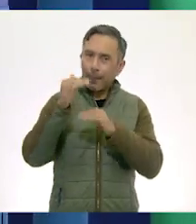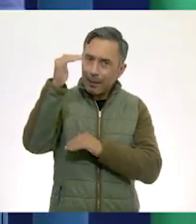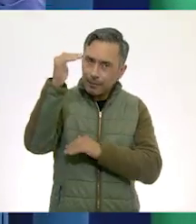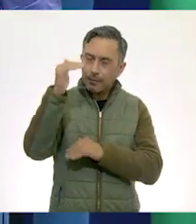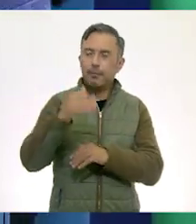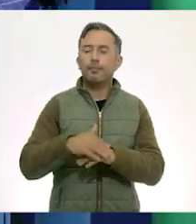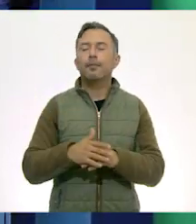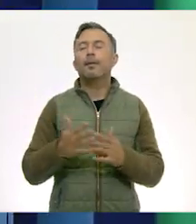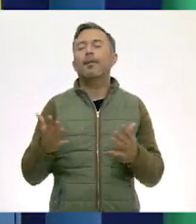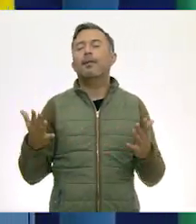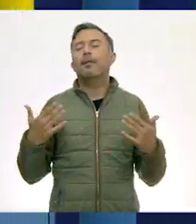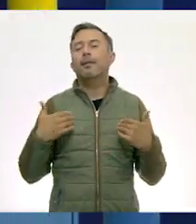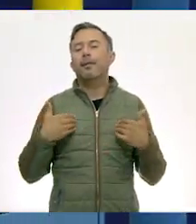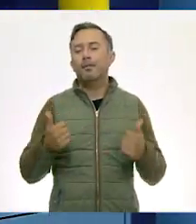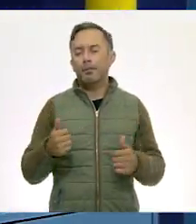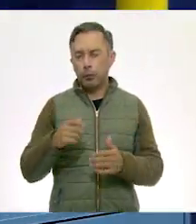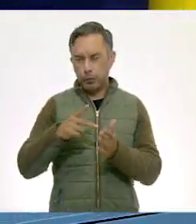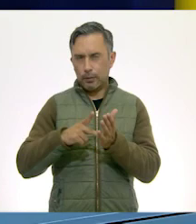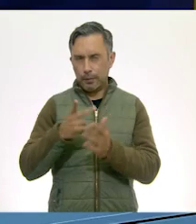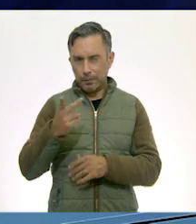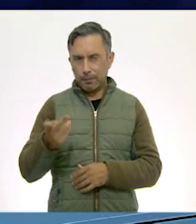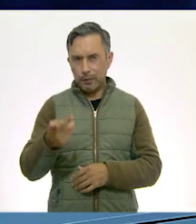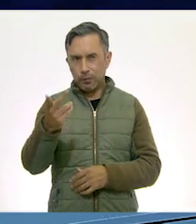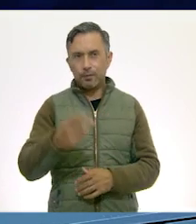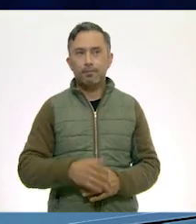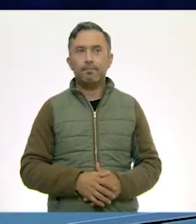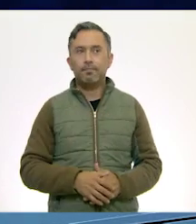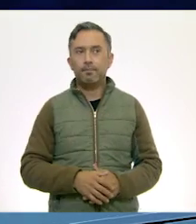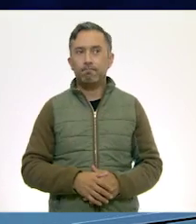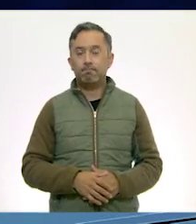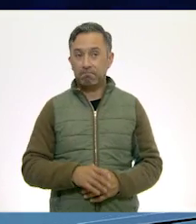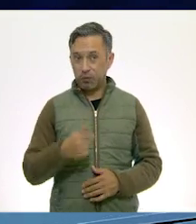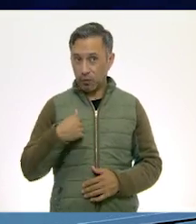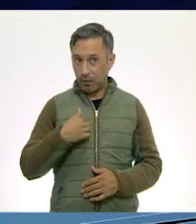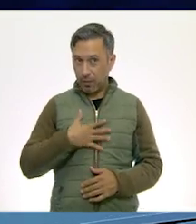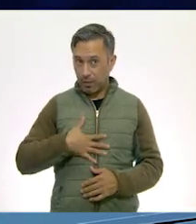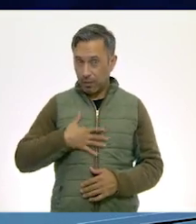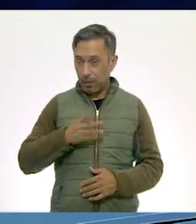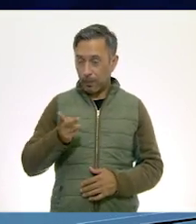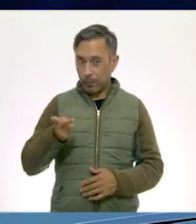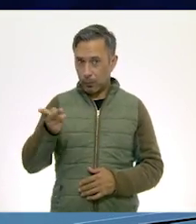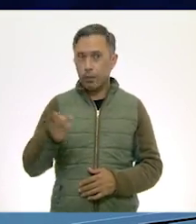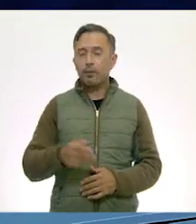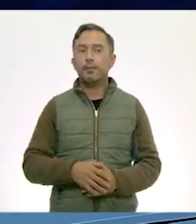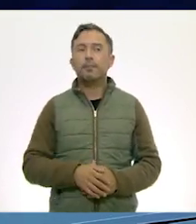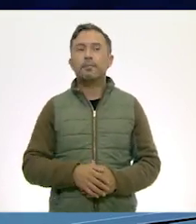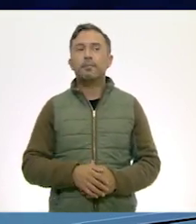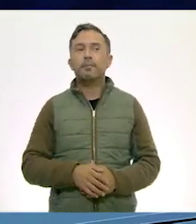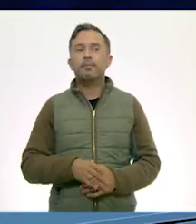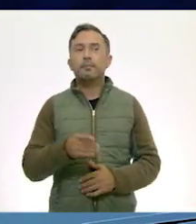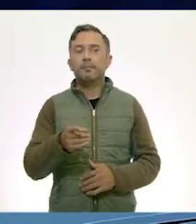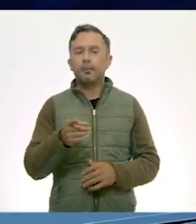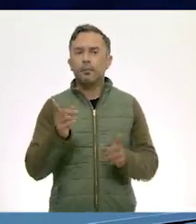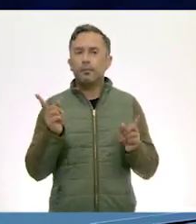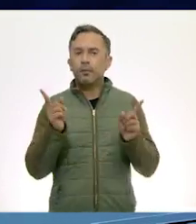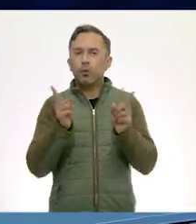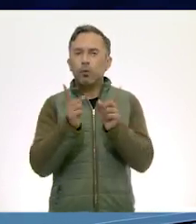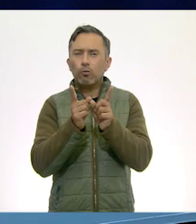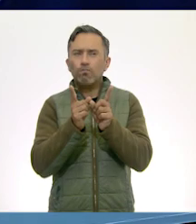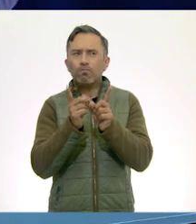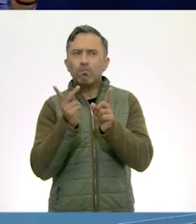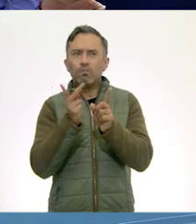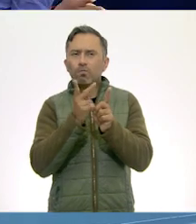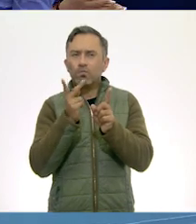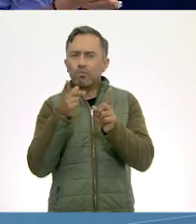pregunta. Si yo te estoy preguntando cuál es la referencia de estas dos y